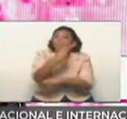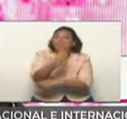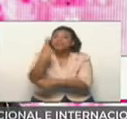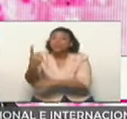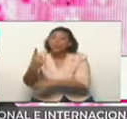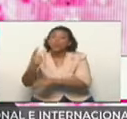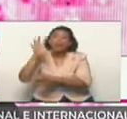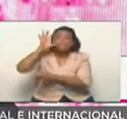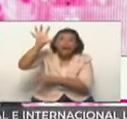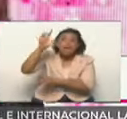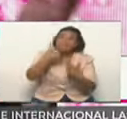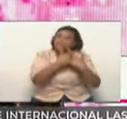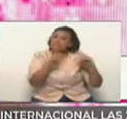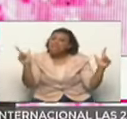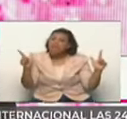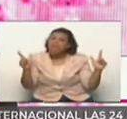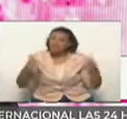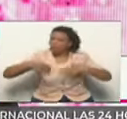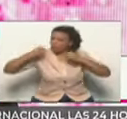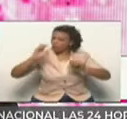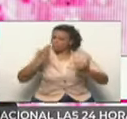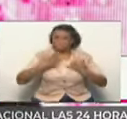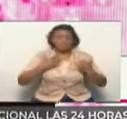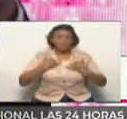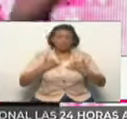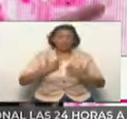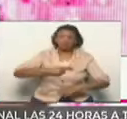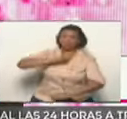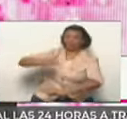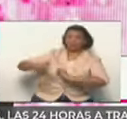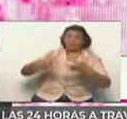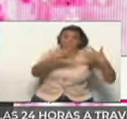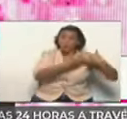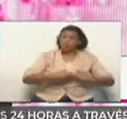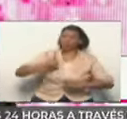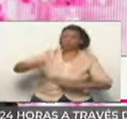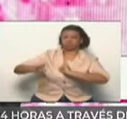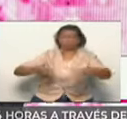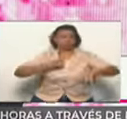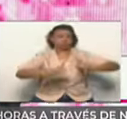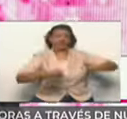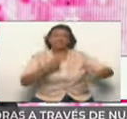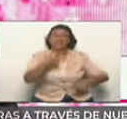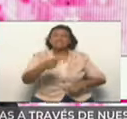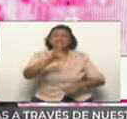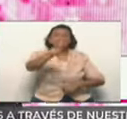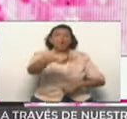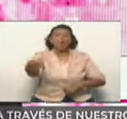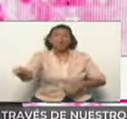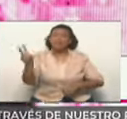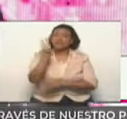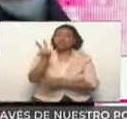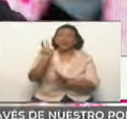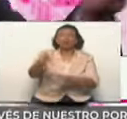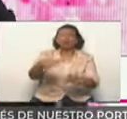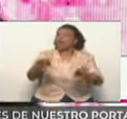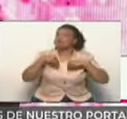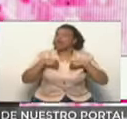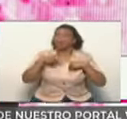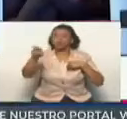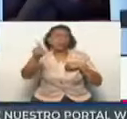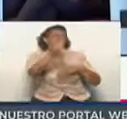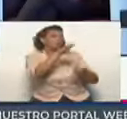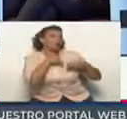un país se considere el dueño del planeta, el gobierno del planeta, y le diste, Venezuela, no te reconozco, Georgia,